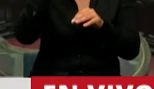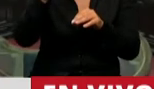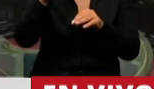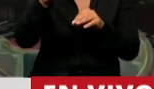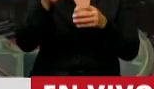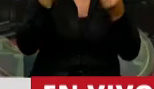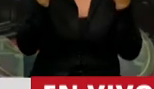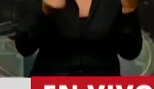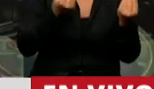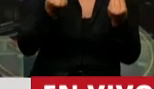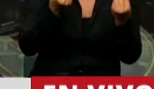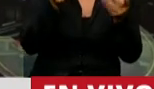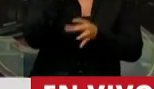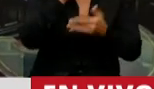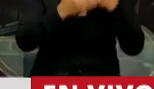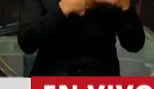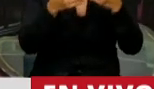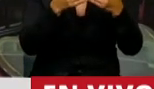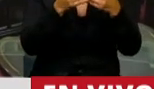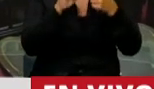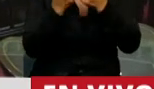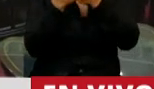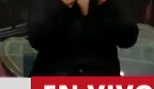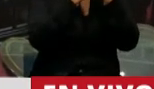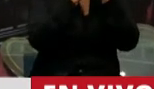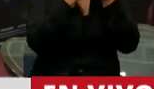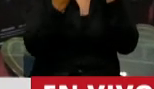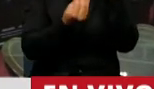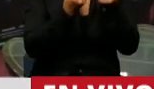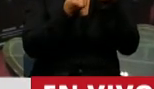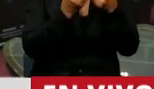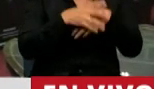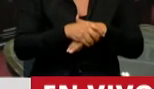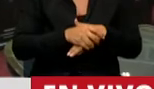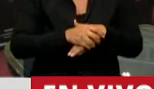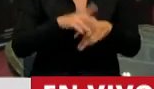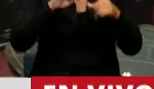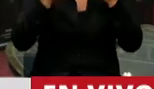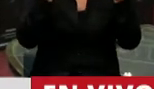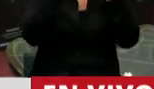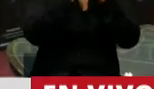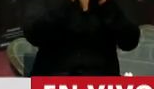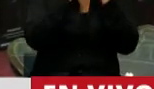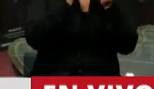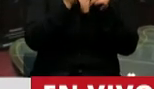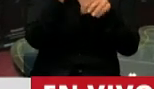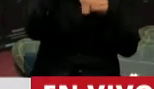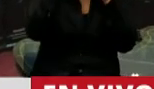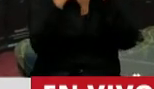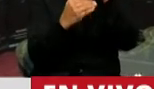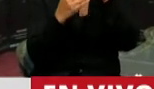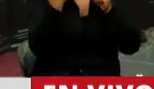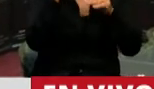que se llevó adelante en la comisión? Ese proceso de acuerdo al que se mencionaba, bajarlo al